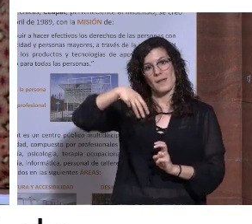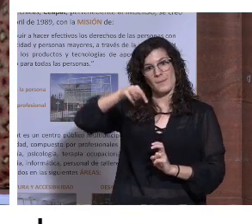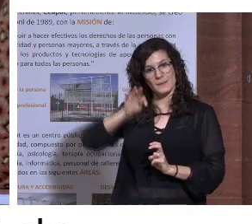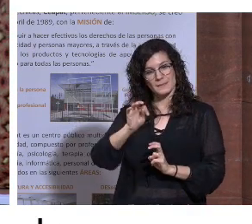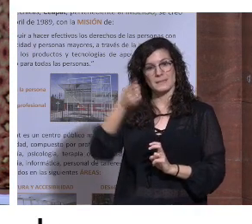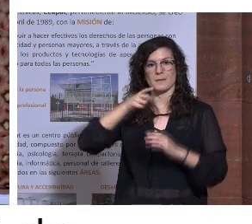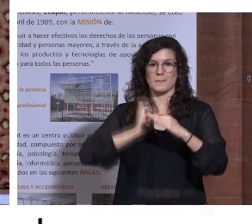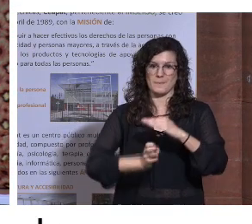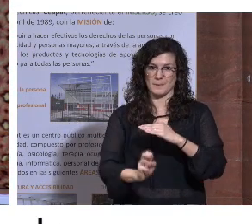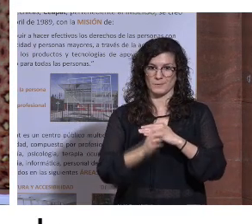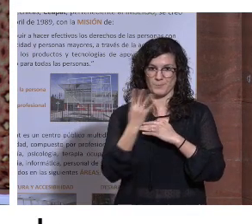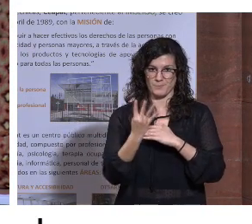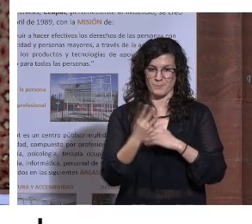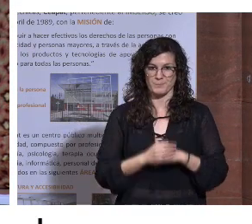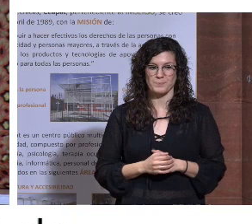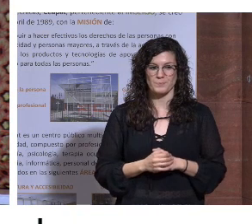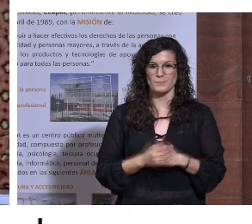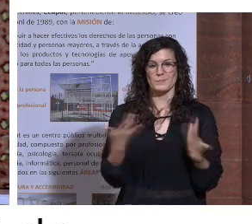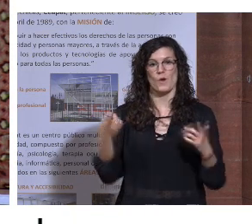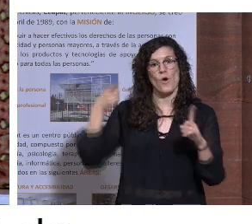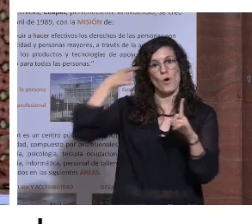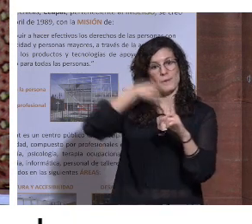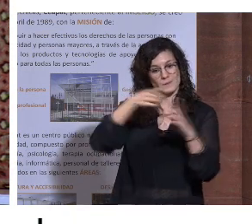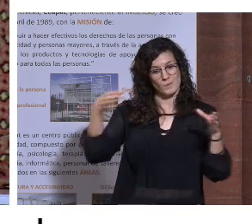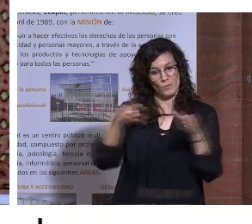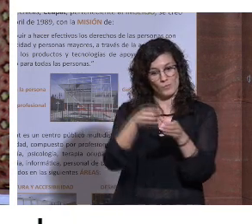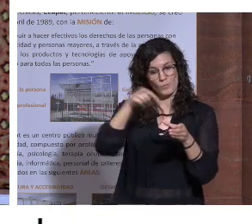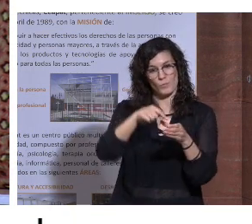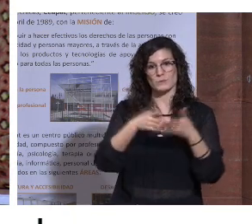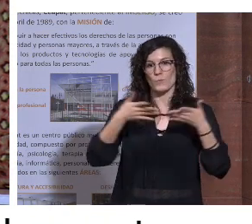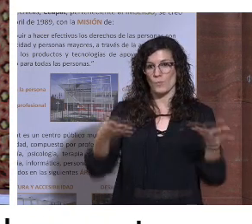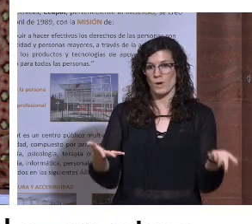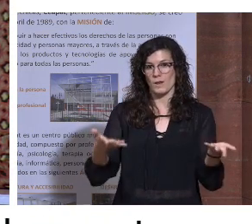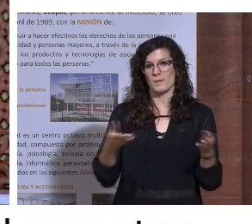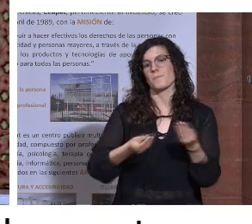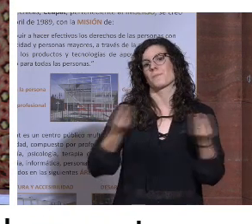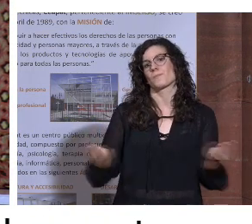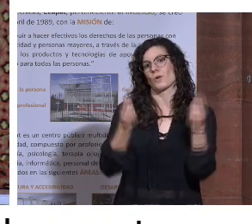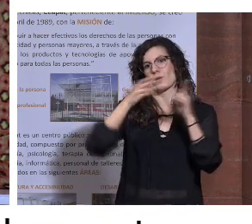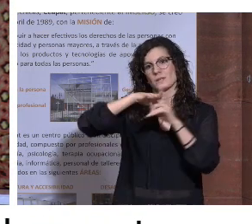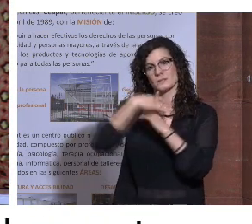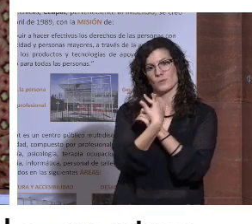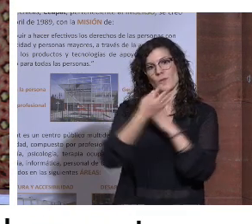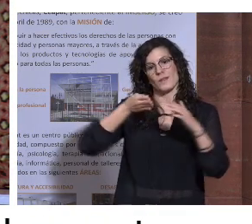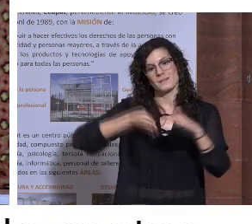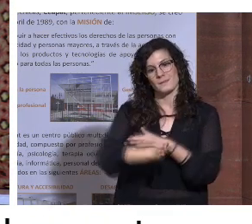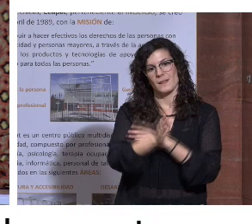Metro. El objetivo de este grupo pues es eso, mejorar la situación actual de la accesibilidad cognitiva